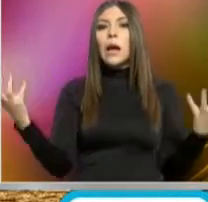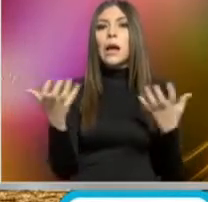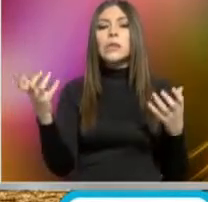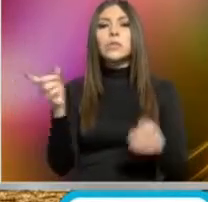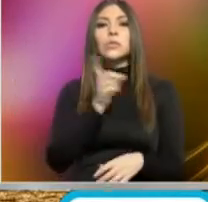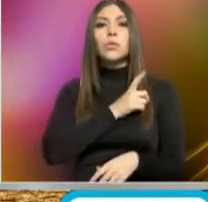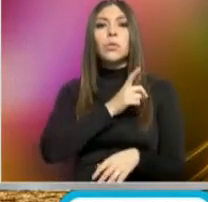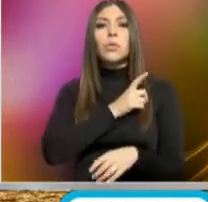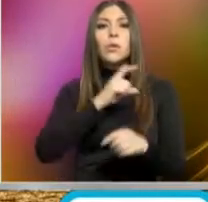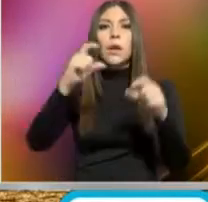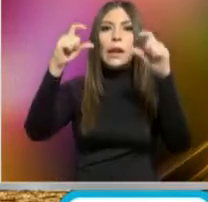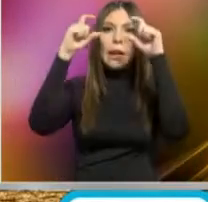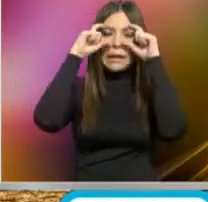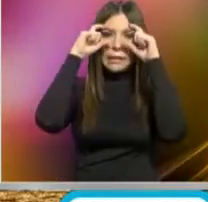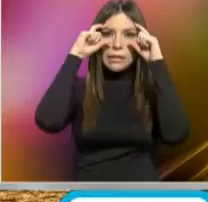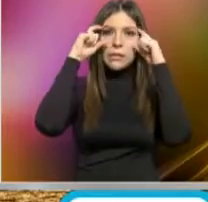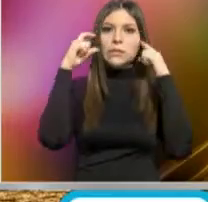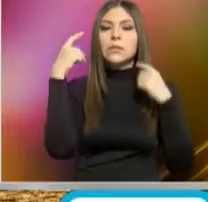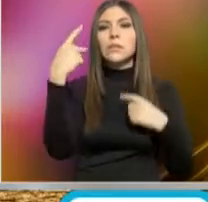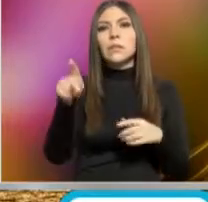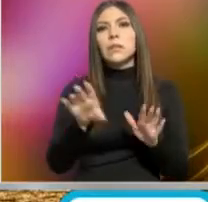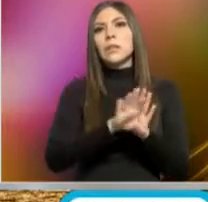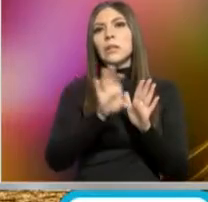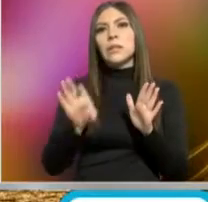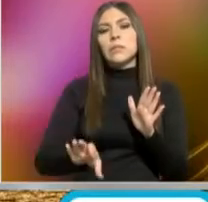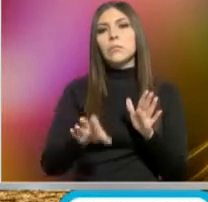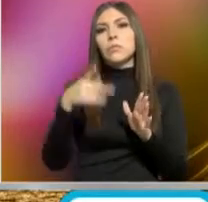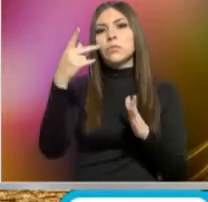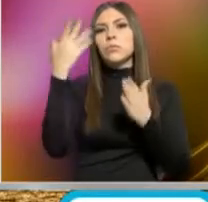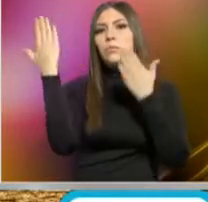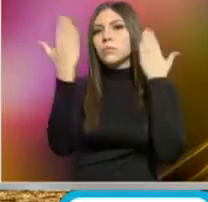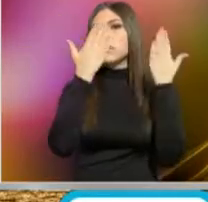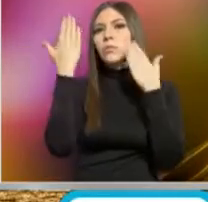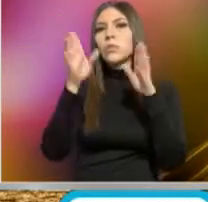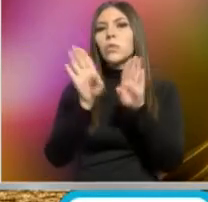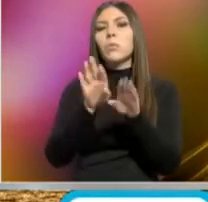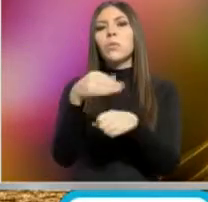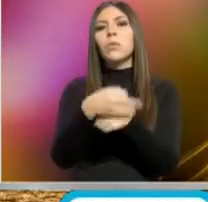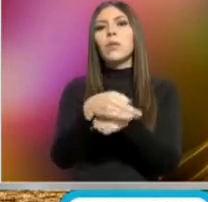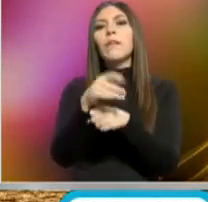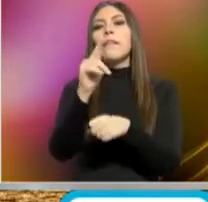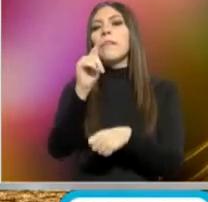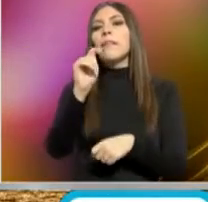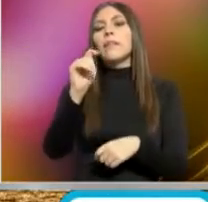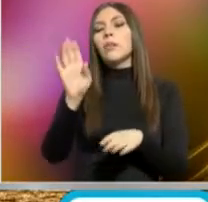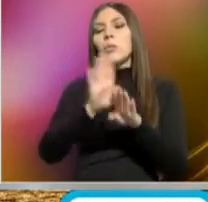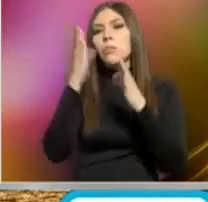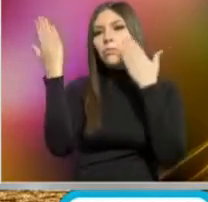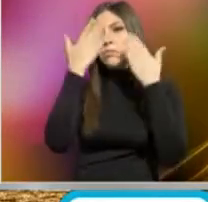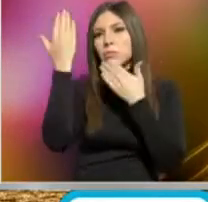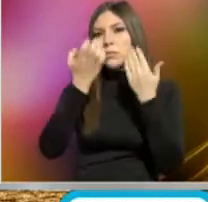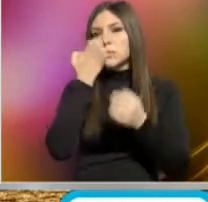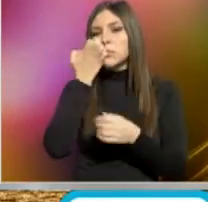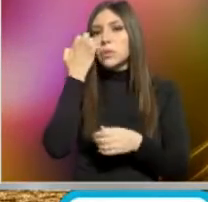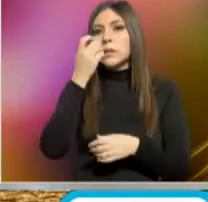Sí. ¿No? Es una carrera, ya sea una carrera técnica o puede ser una carrera